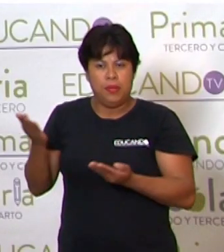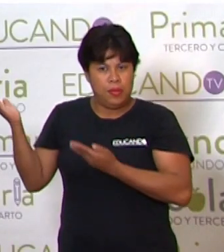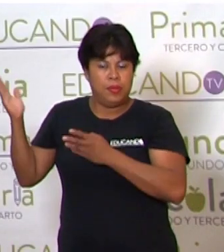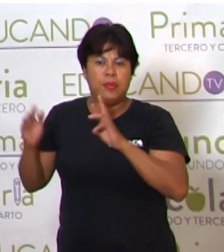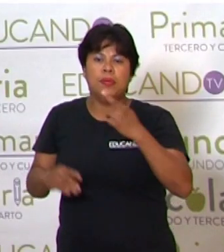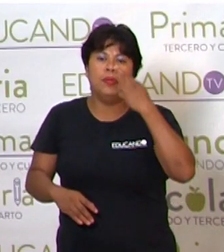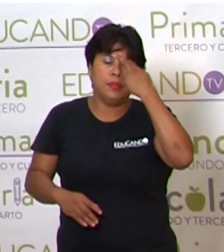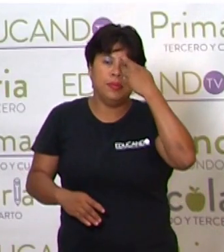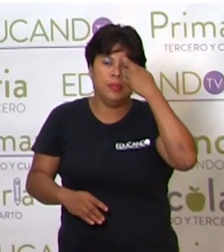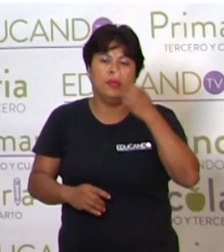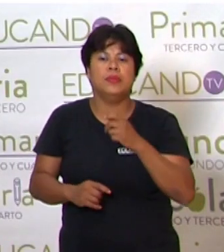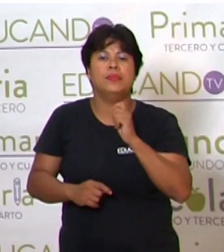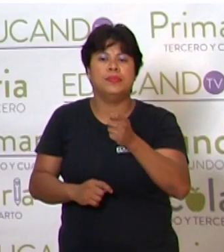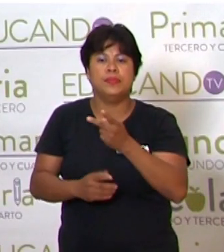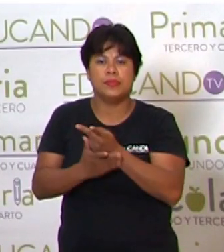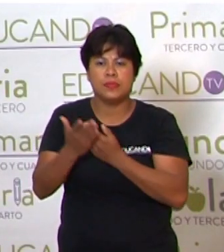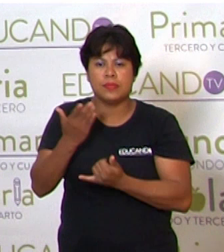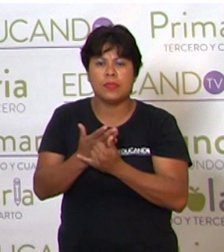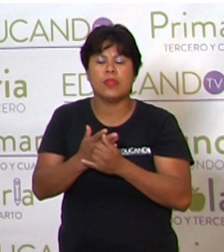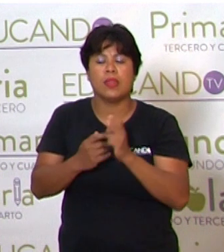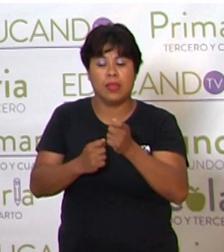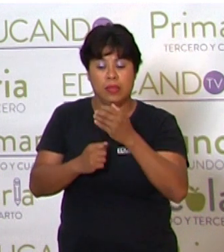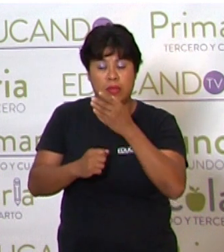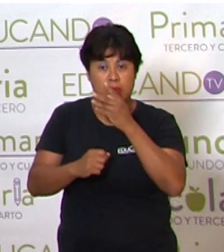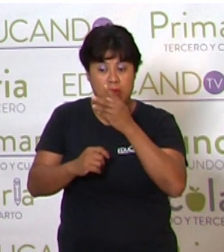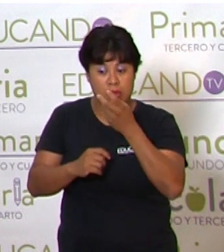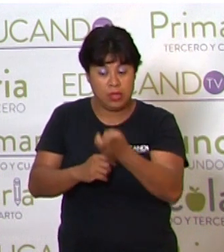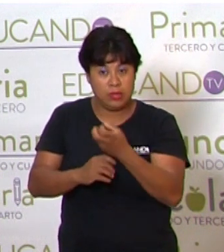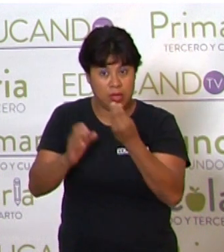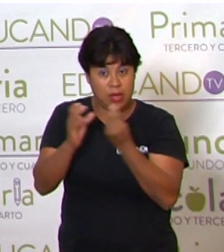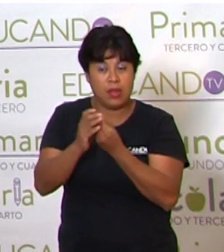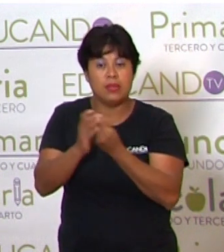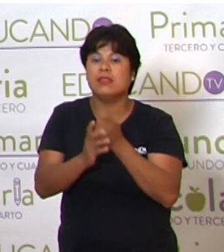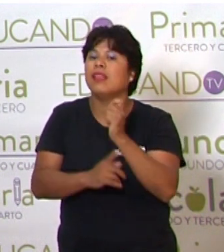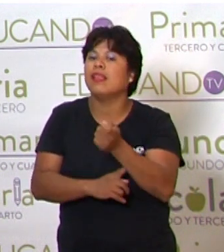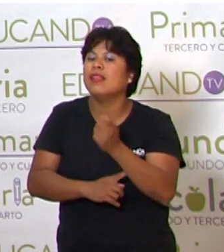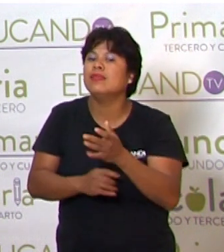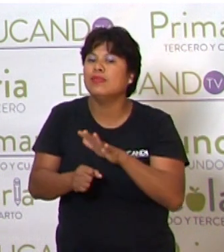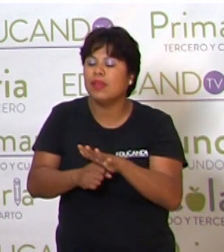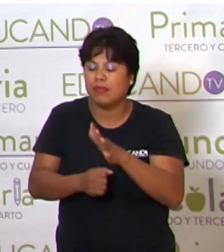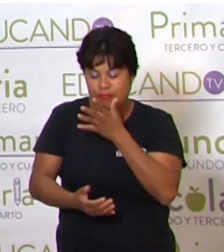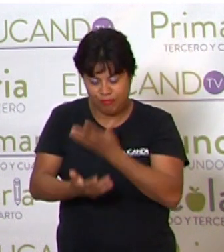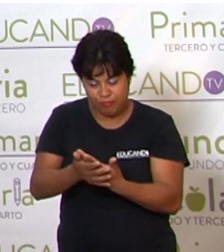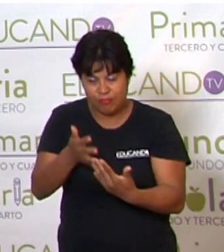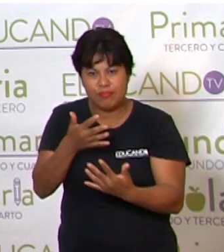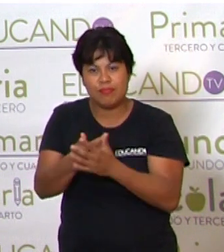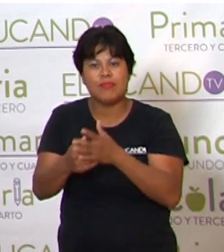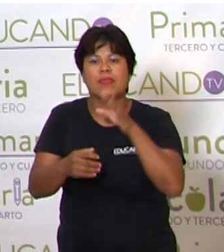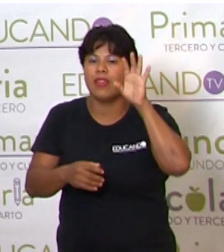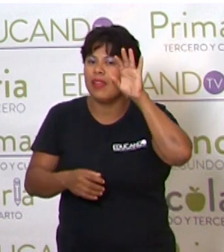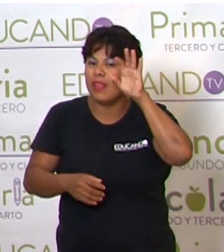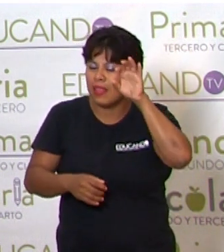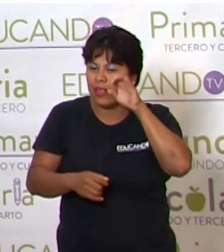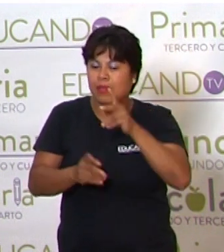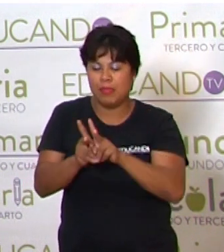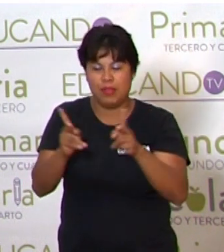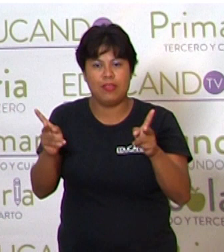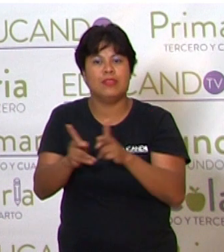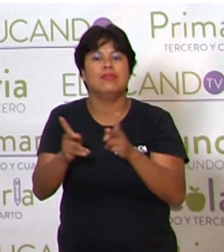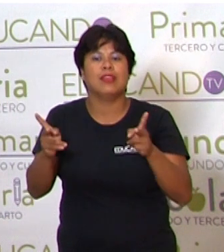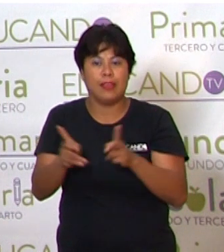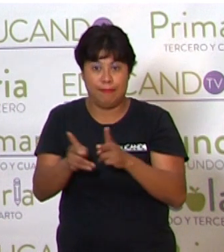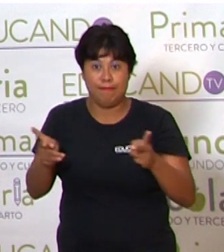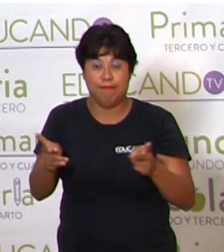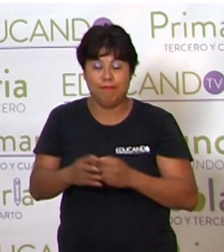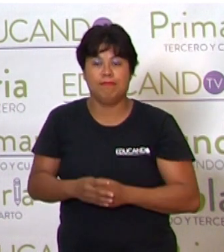Aquí recuerden que el proyecto final de esta clase es elaborar una caricatura